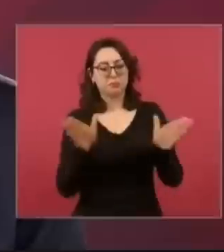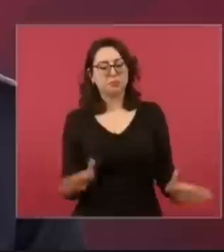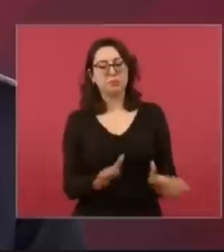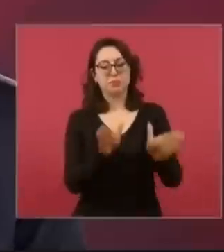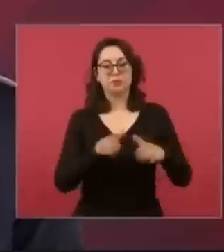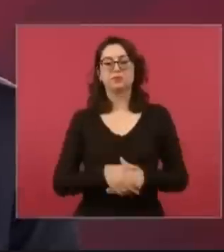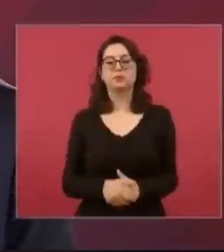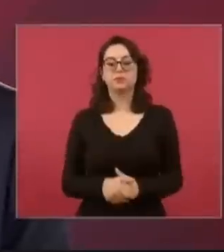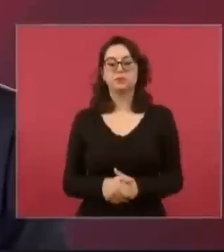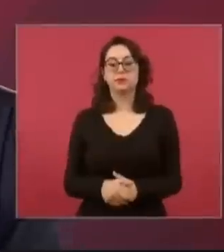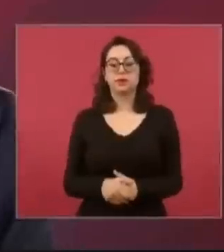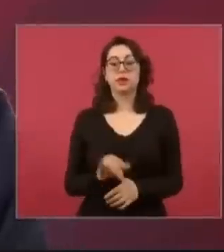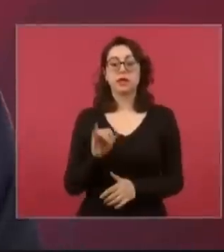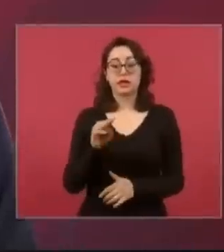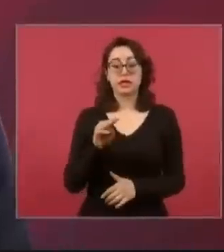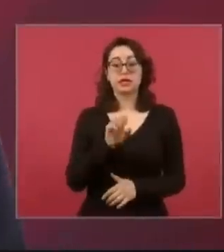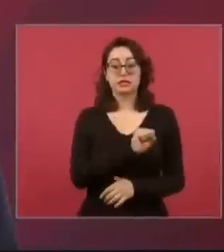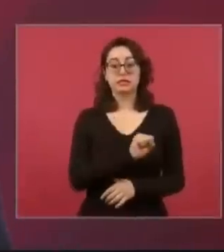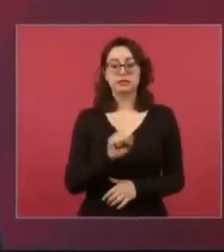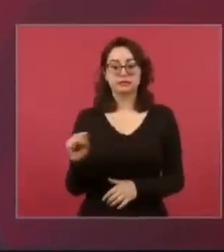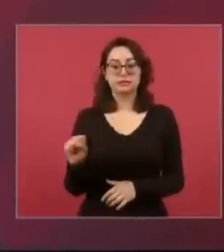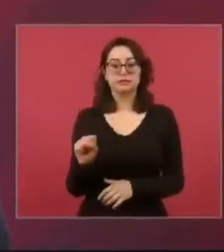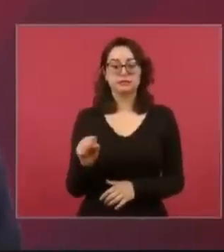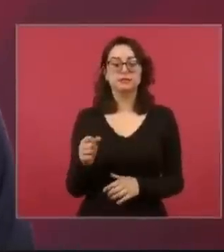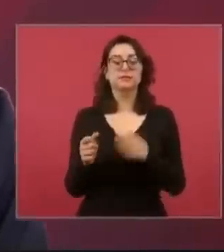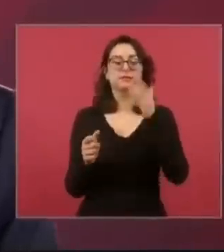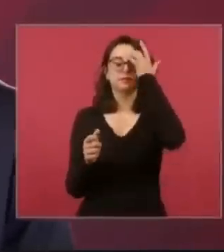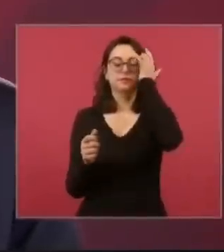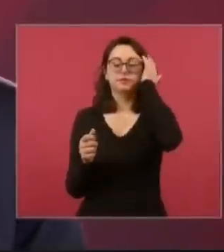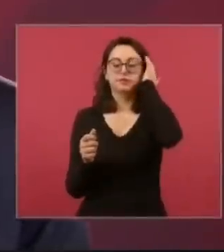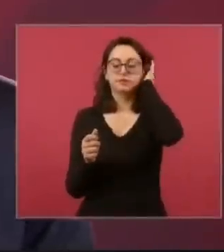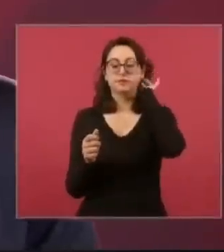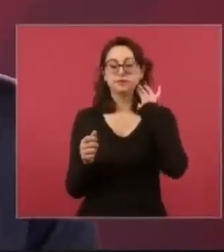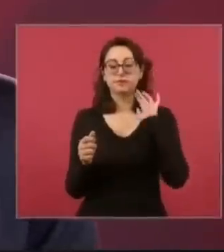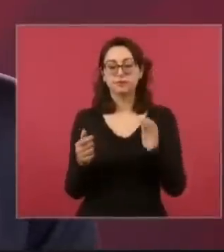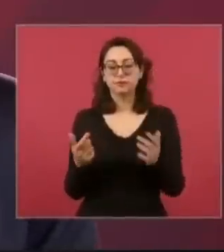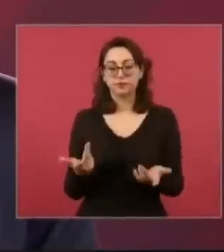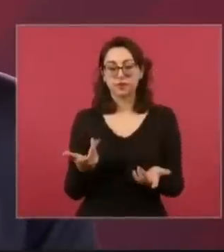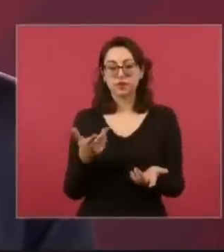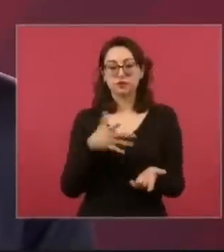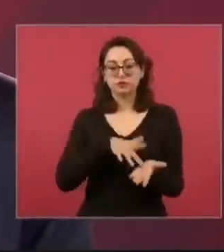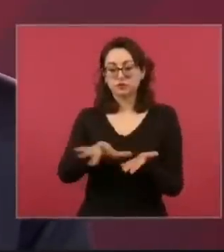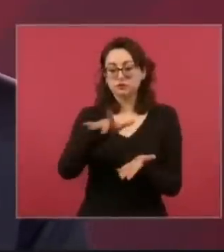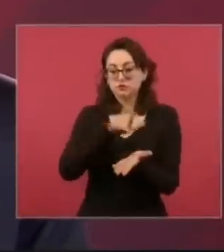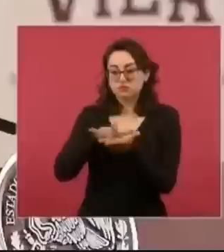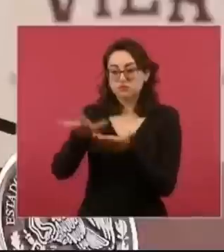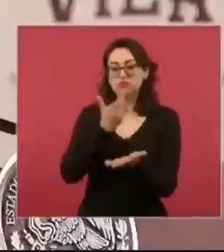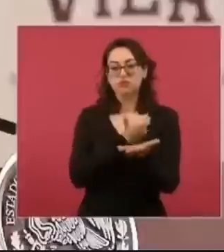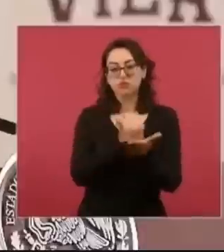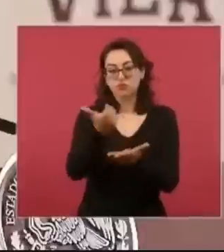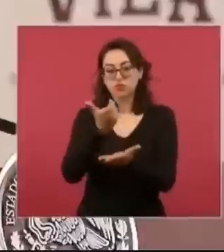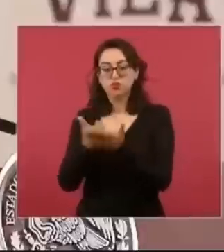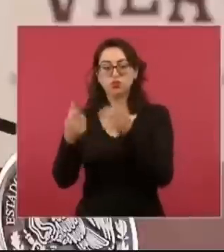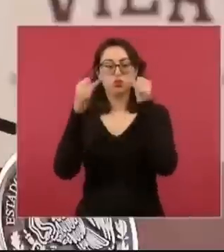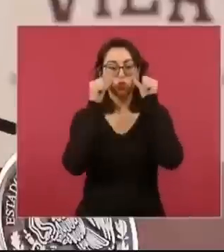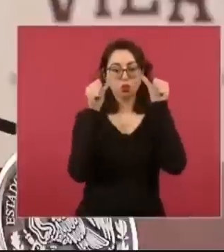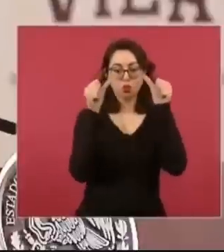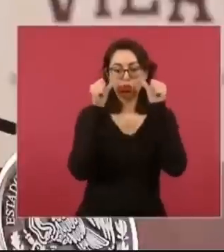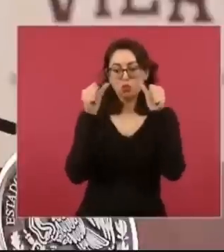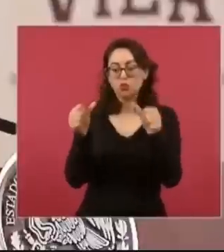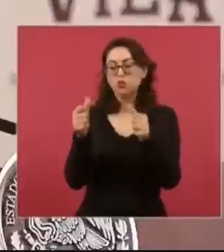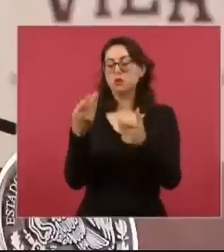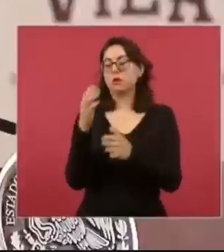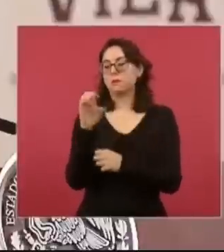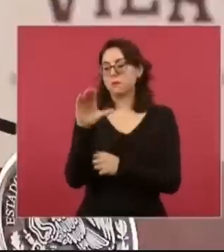al Instituto Mexicano en el seguro social tanto de en medidas como en ayudas se están atendiendo becadas